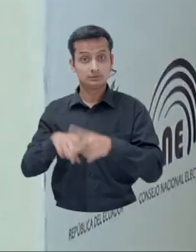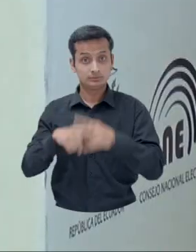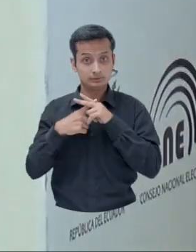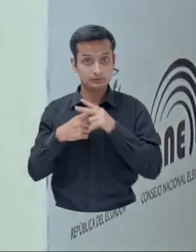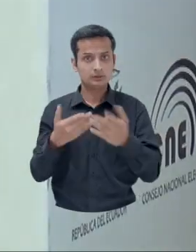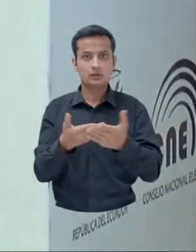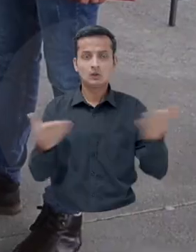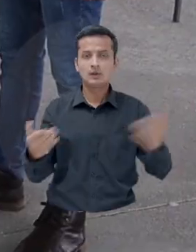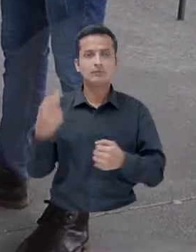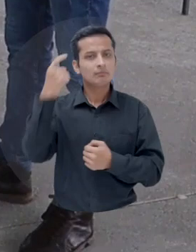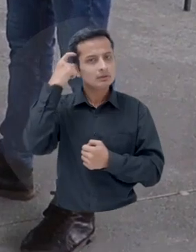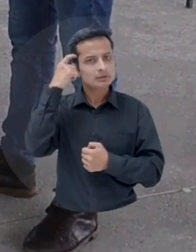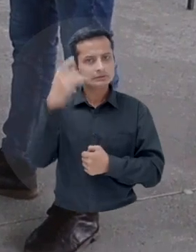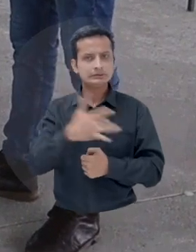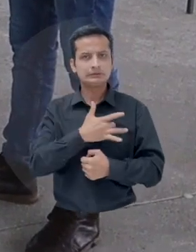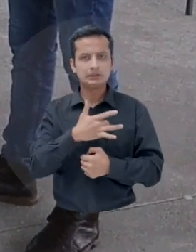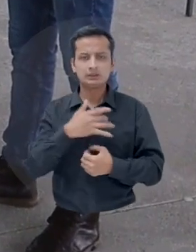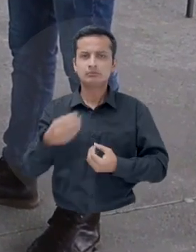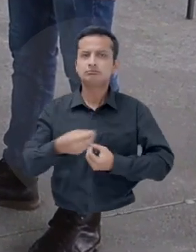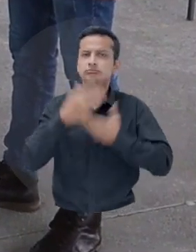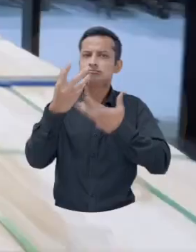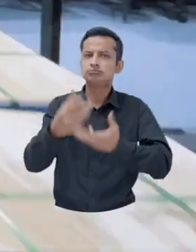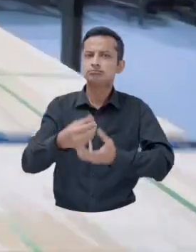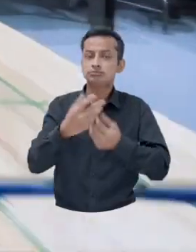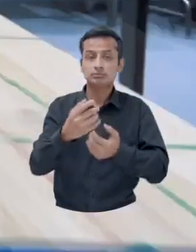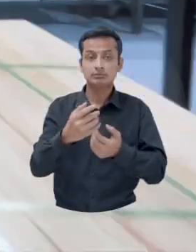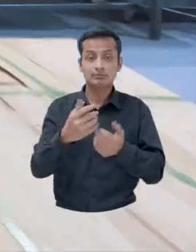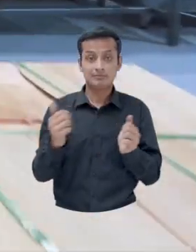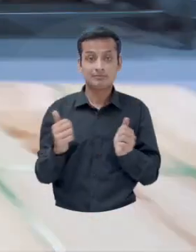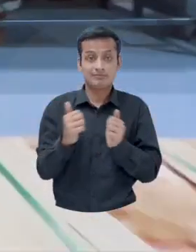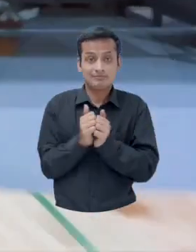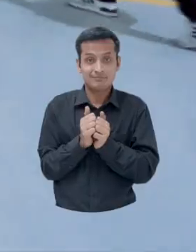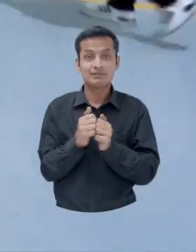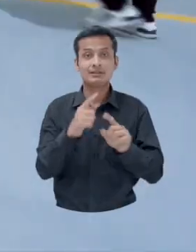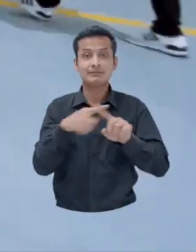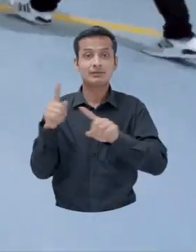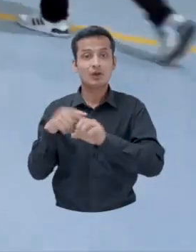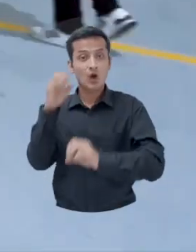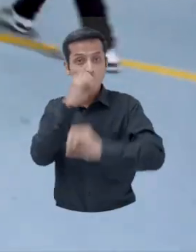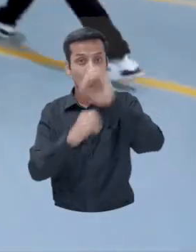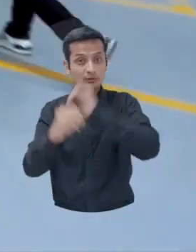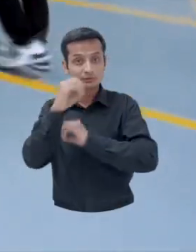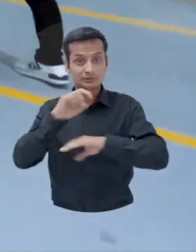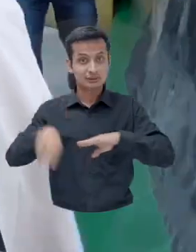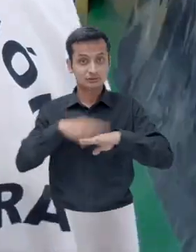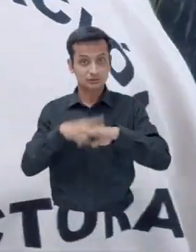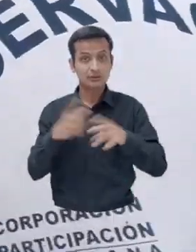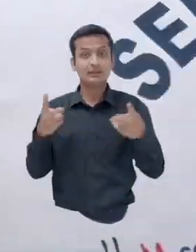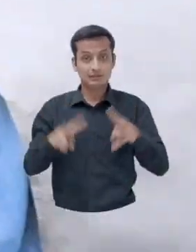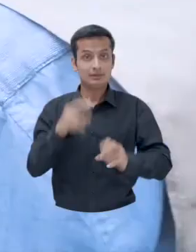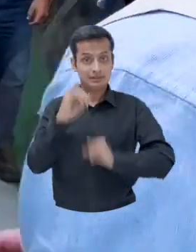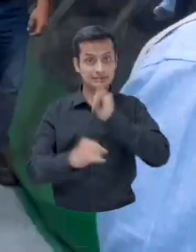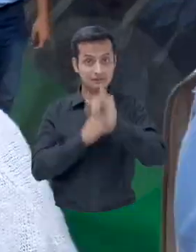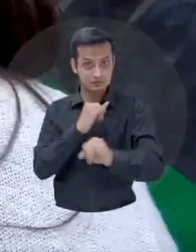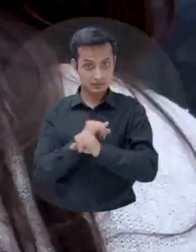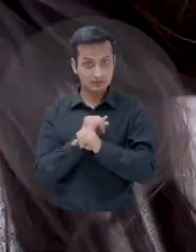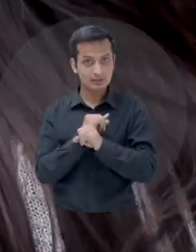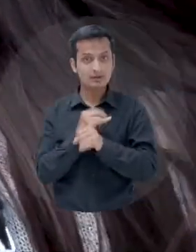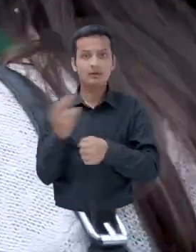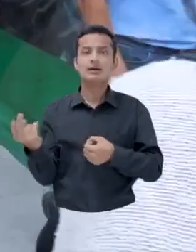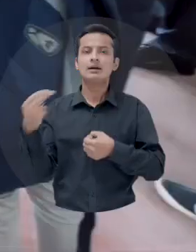de votación, sus voces y miradas, junto a quienes integrarán las distintas misiones de observación nacional